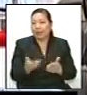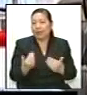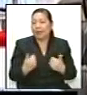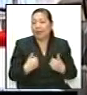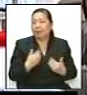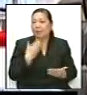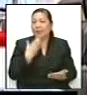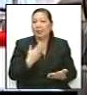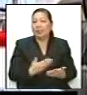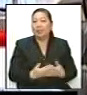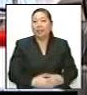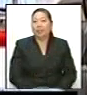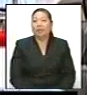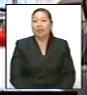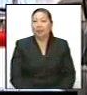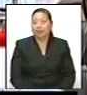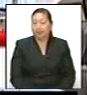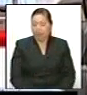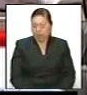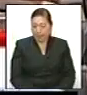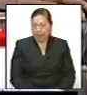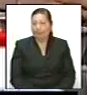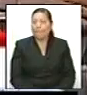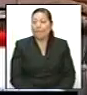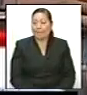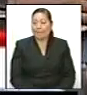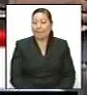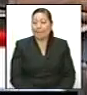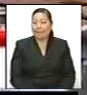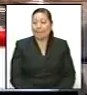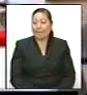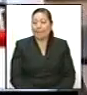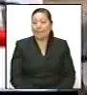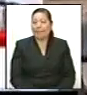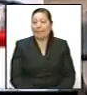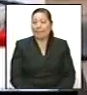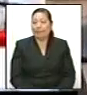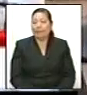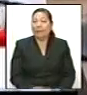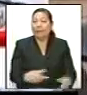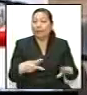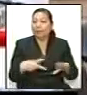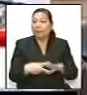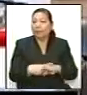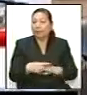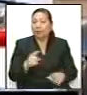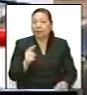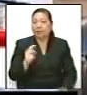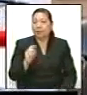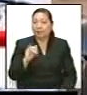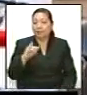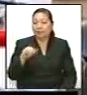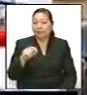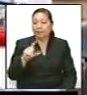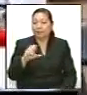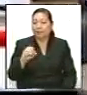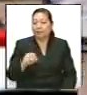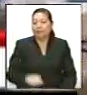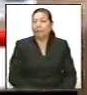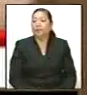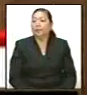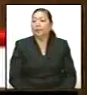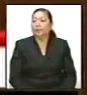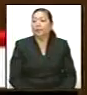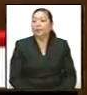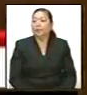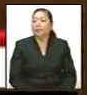presidente. Muchísimas gracias. Se agradece a la congresista Pacori. Congresista Castro está pidiendo, se le da la intervención a la congresista Trujillo. Gracias,